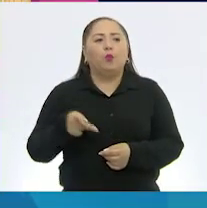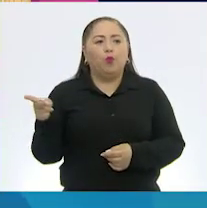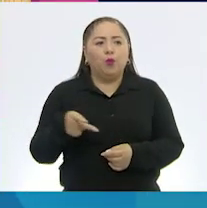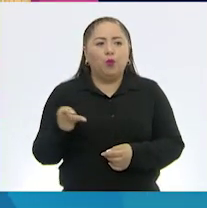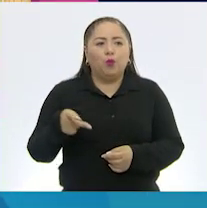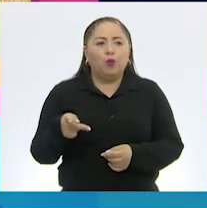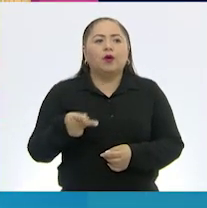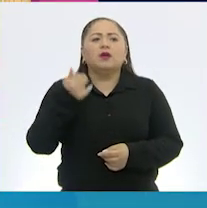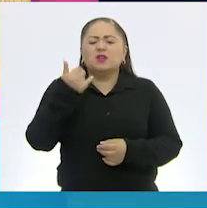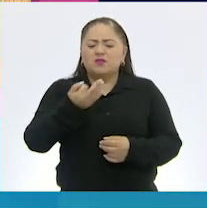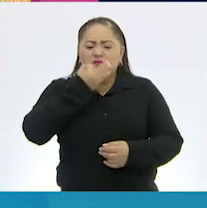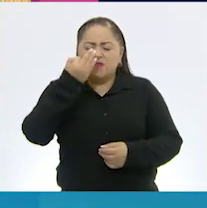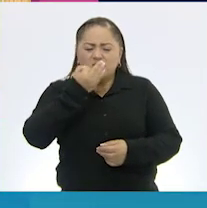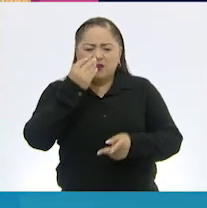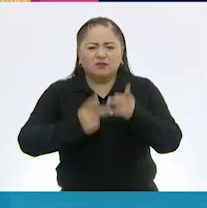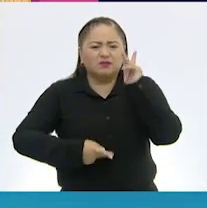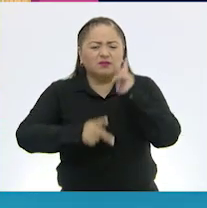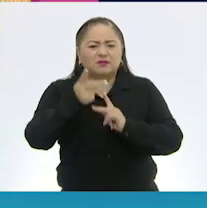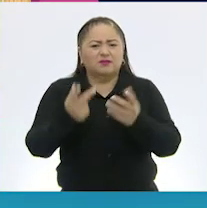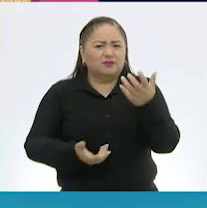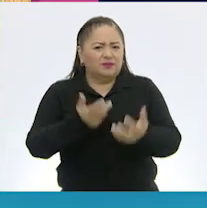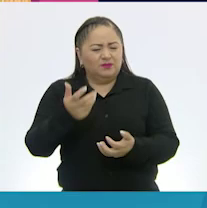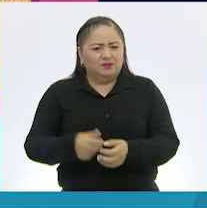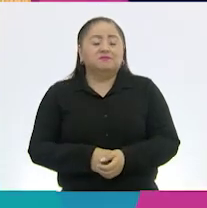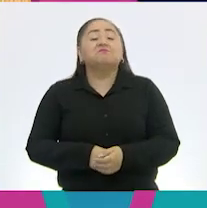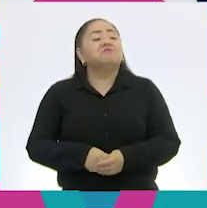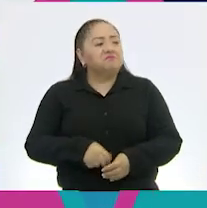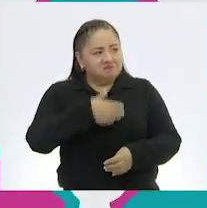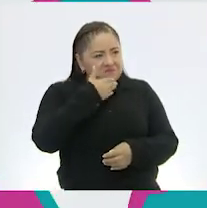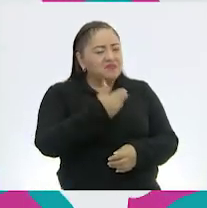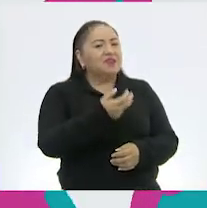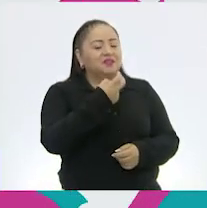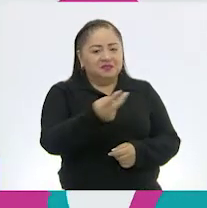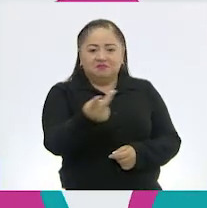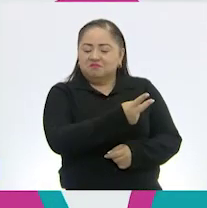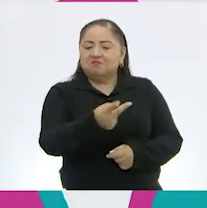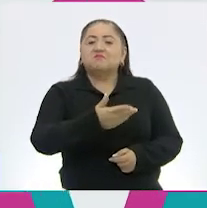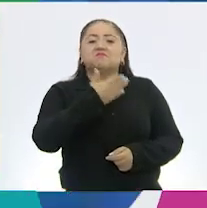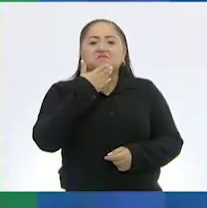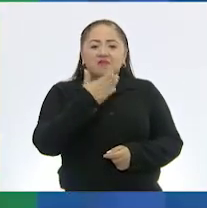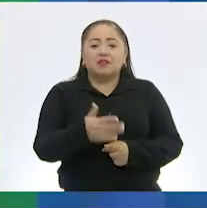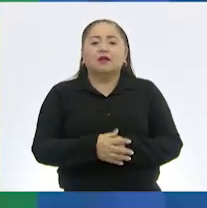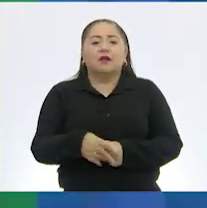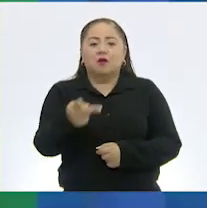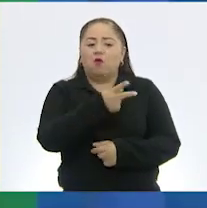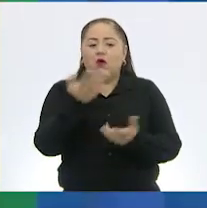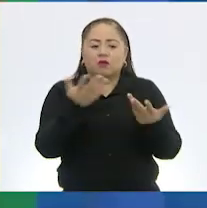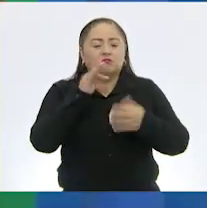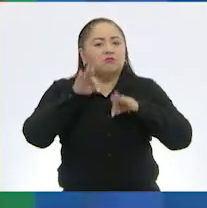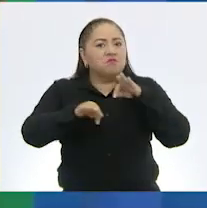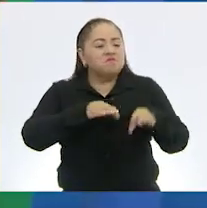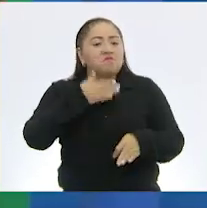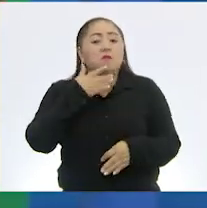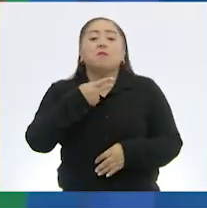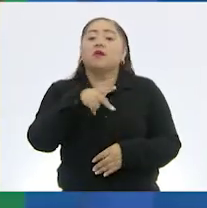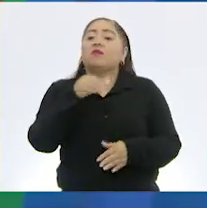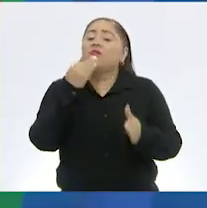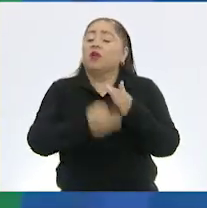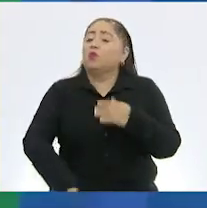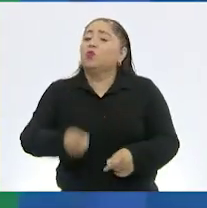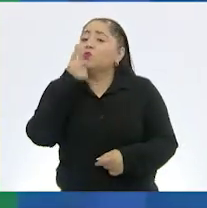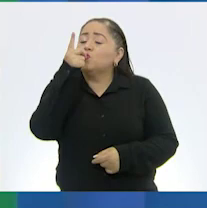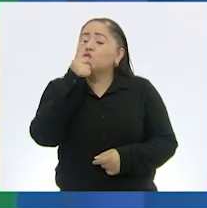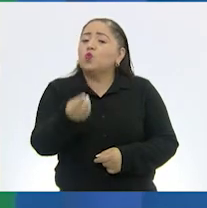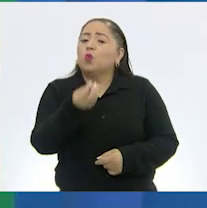además, hierbas. Excelente, inspectores Juan Carlos y Raulito. Lo han hecho muy bien, aunque faltó un alimento